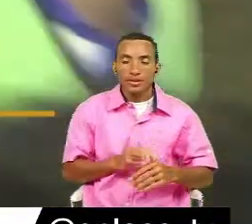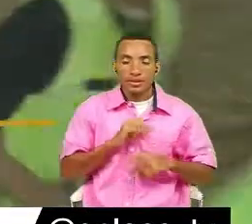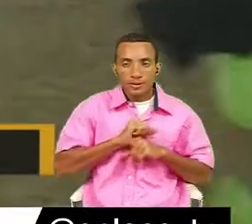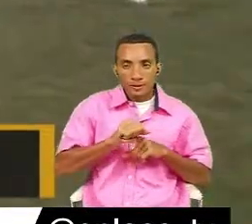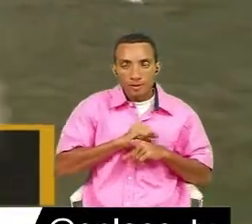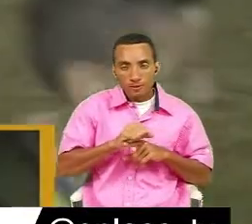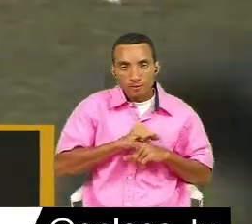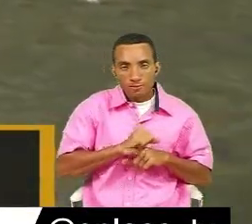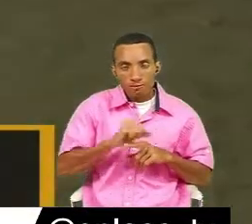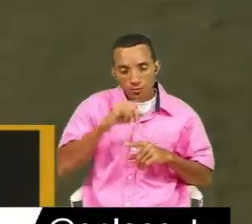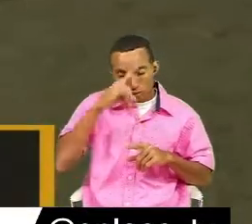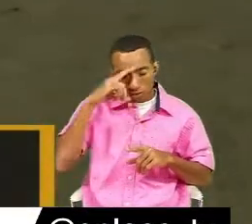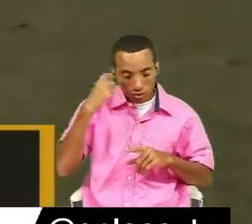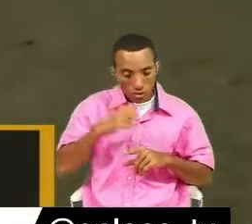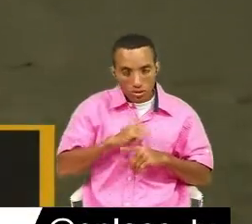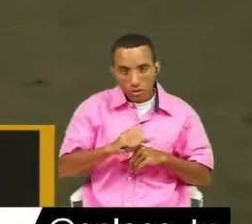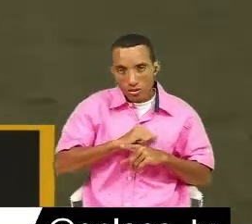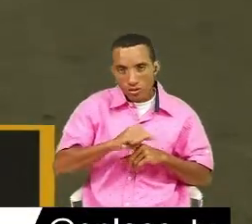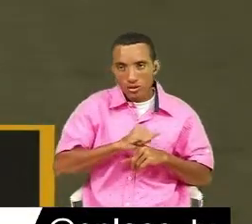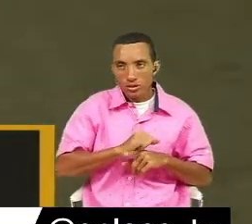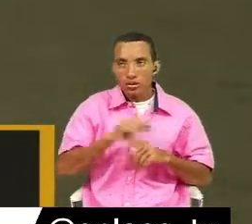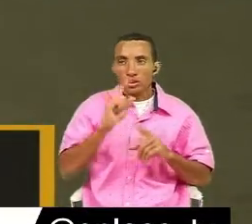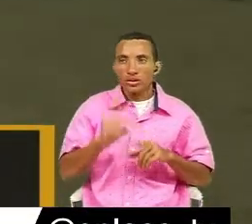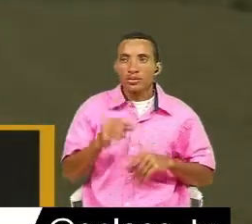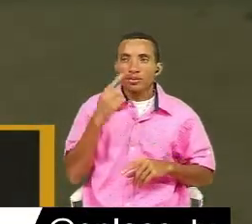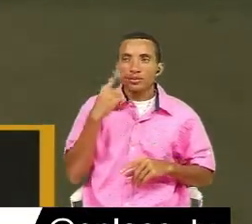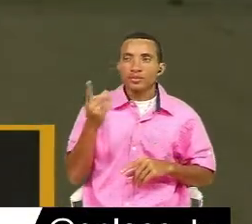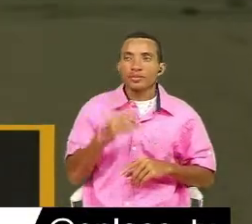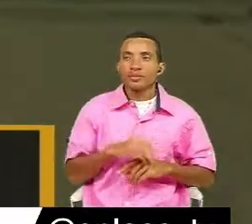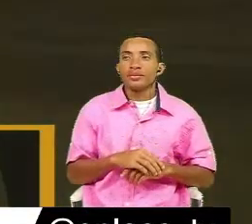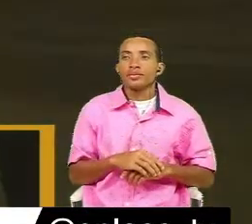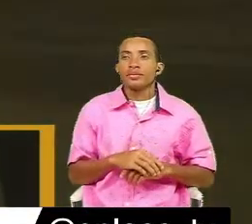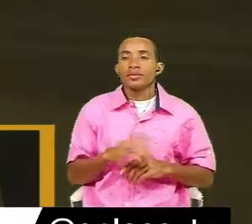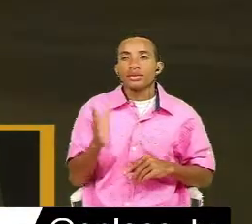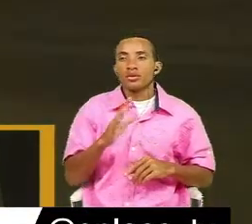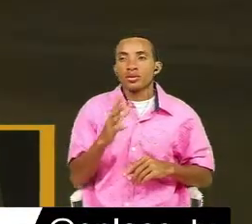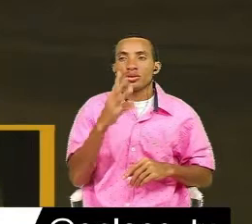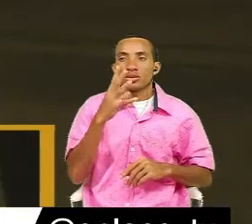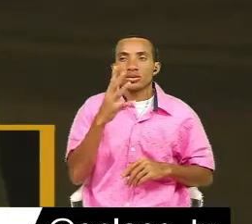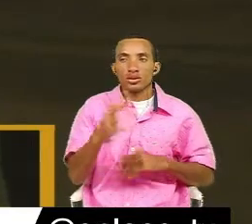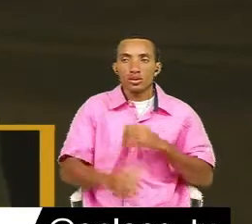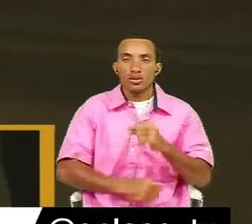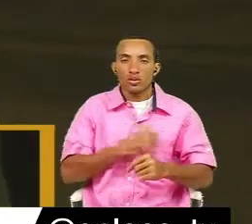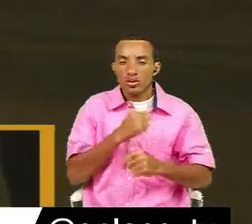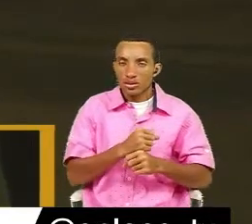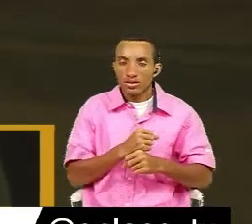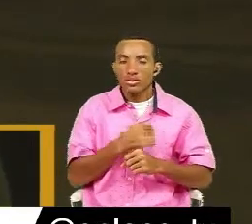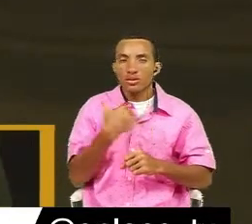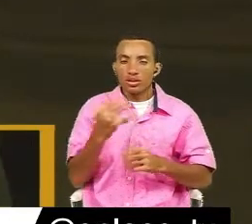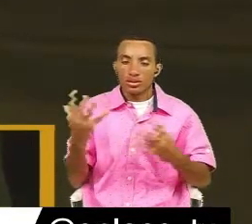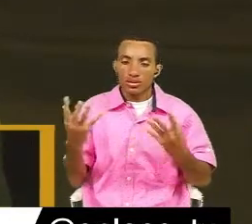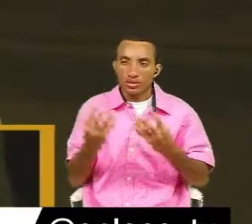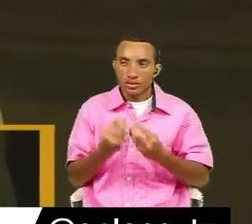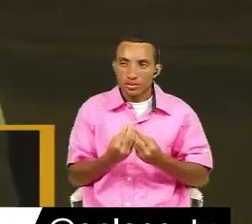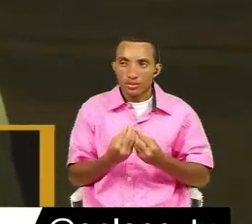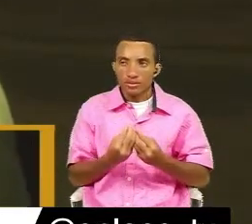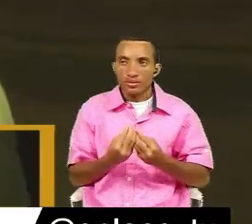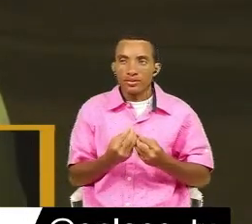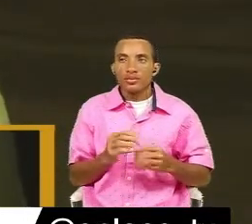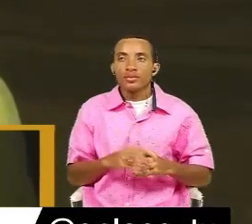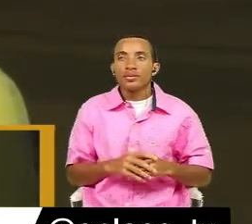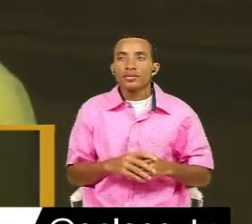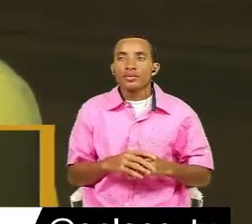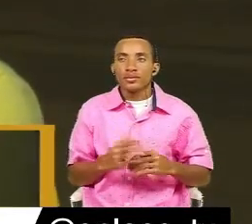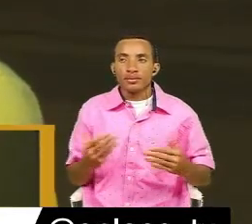el trabajo de fundamentación se les nota. Ya tenemos 4 o 5 años de estar trabajando con este grupo. Realmente